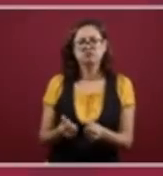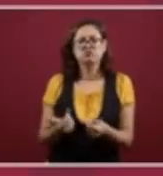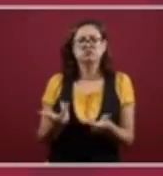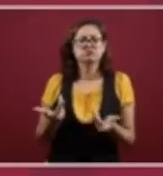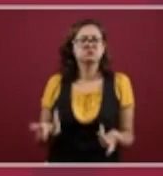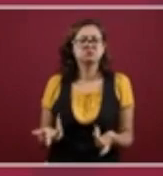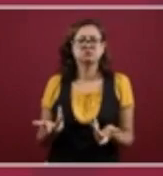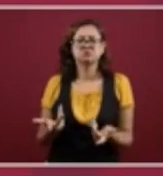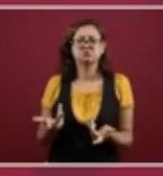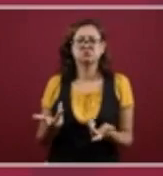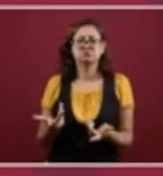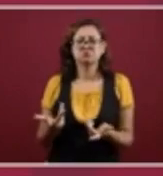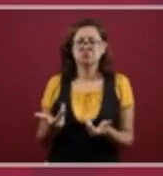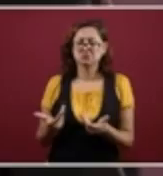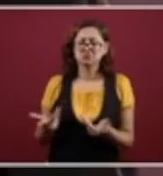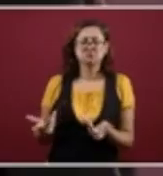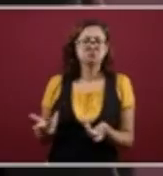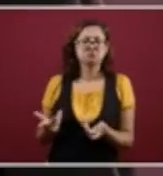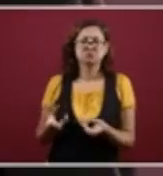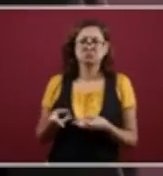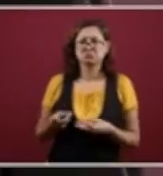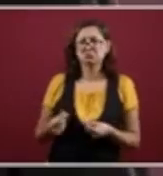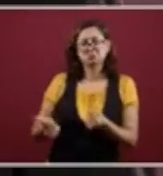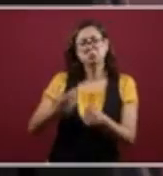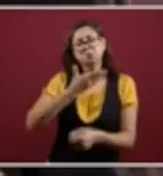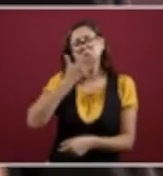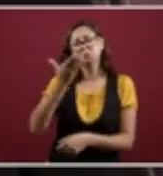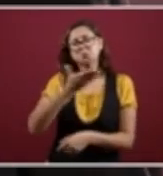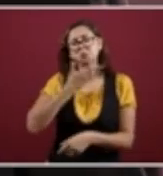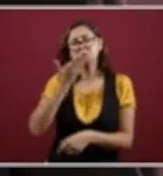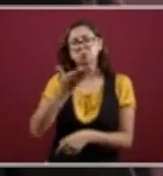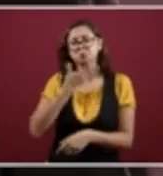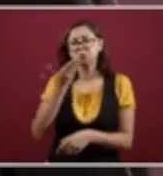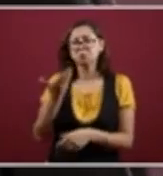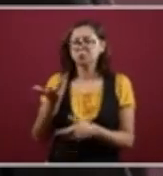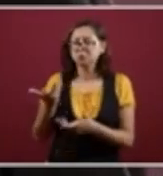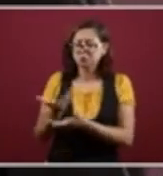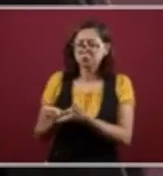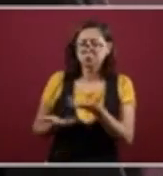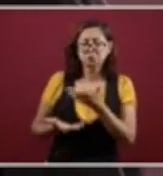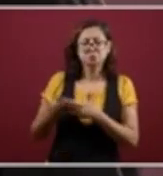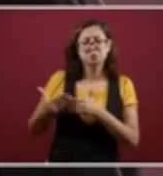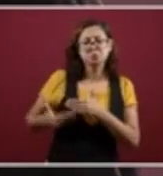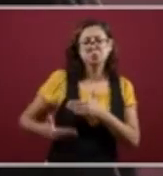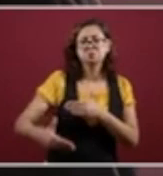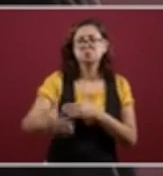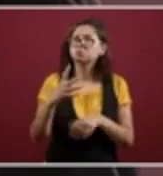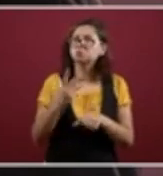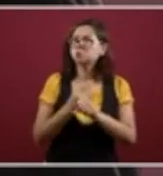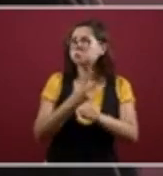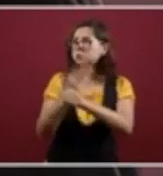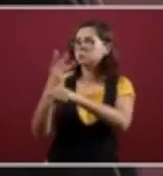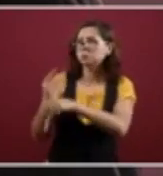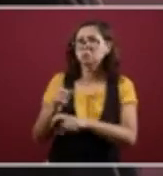gastos que se tienen que seguir haciendo para mantener las instalaciones.